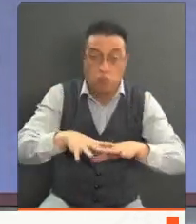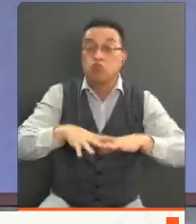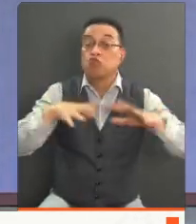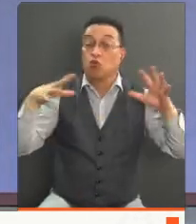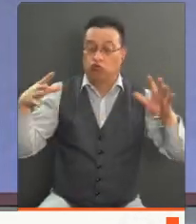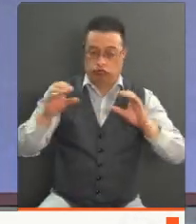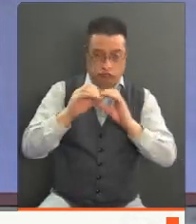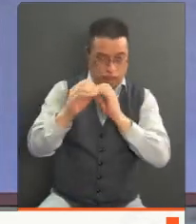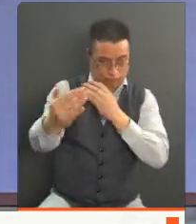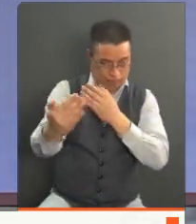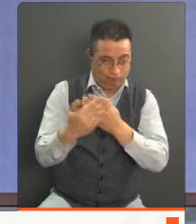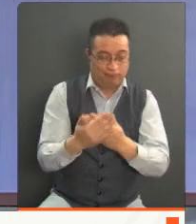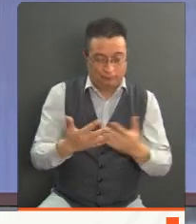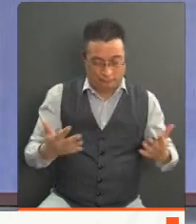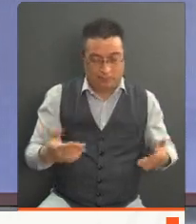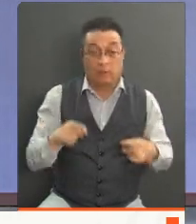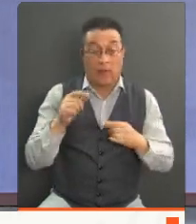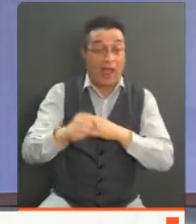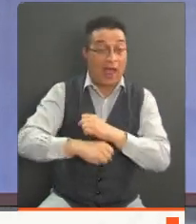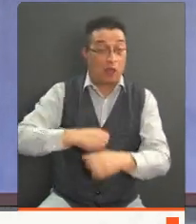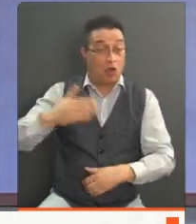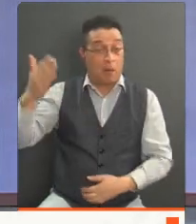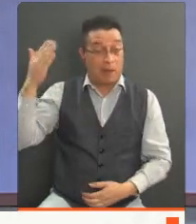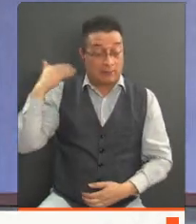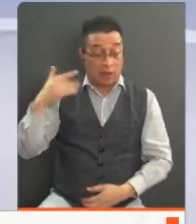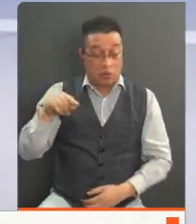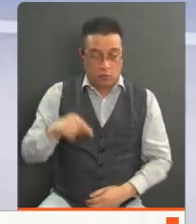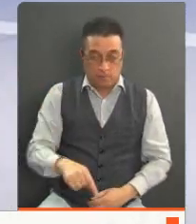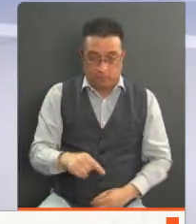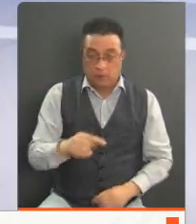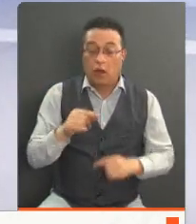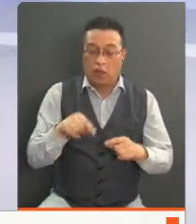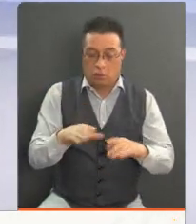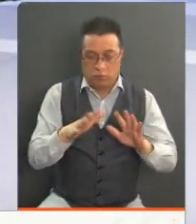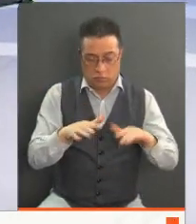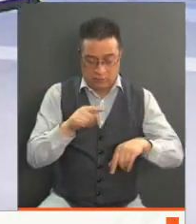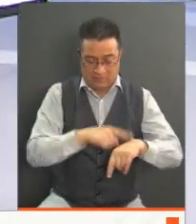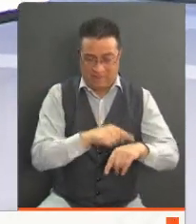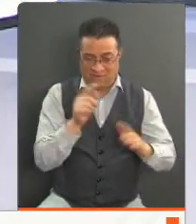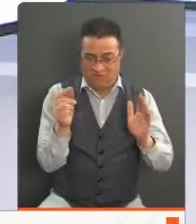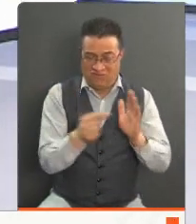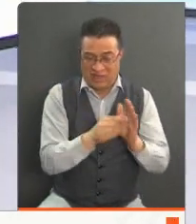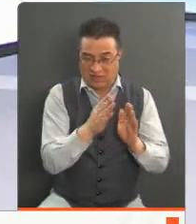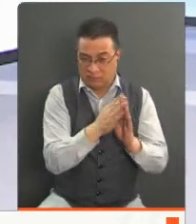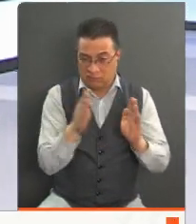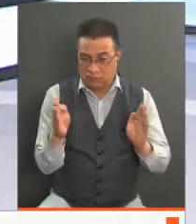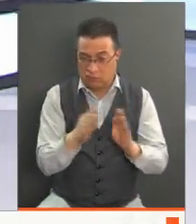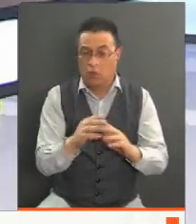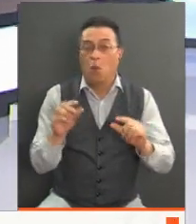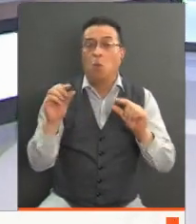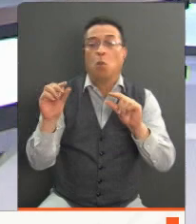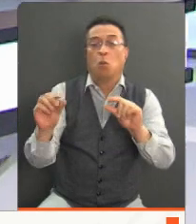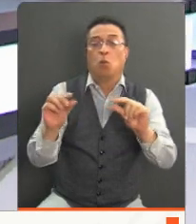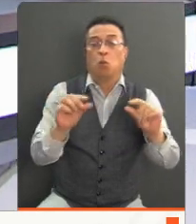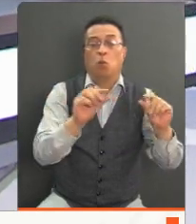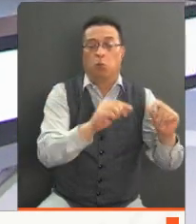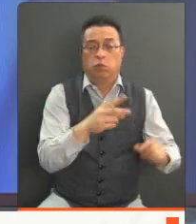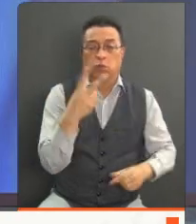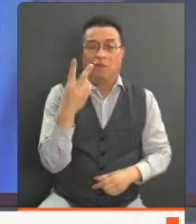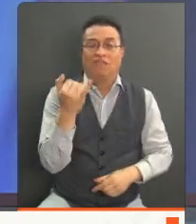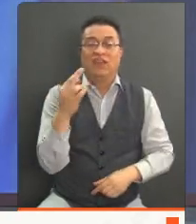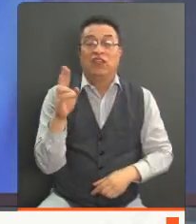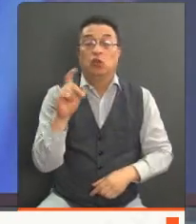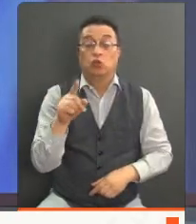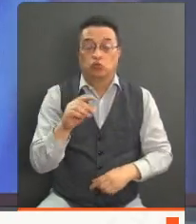fíjate que el año pasado hasta estas alturas habían muy pocos casos de virus no coronavirus